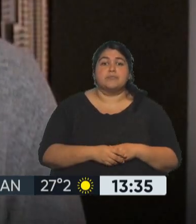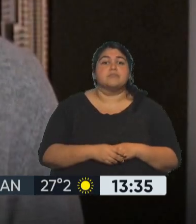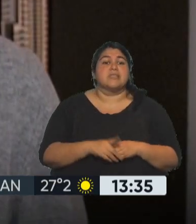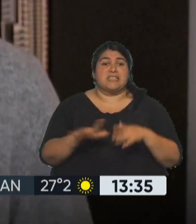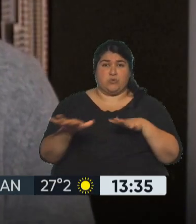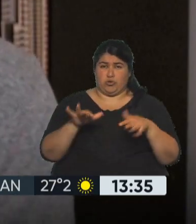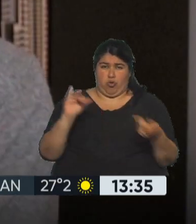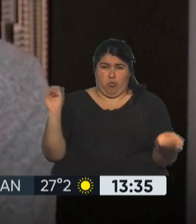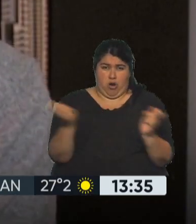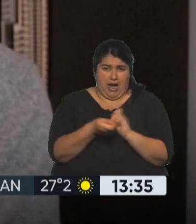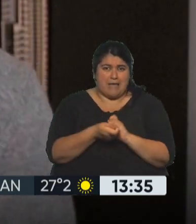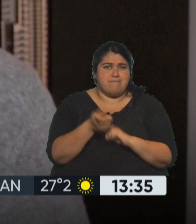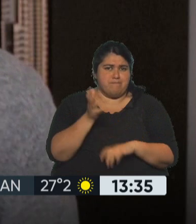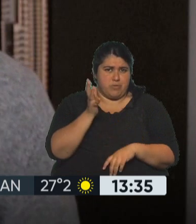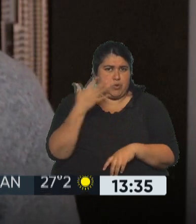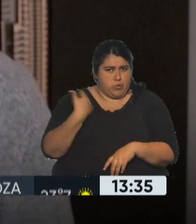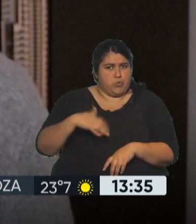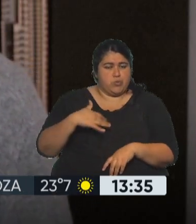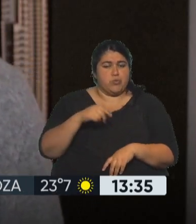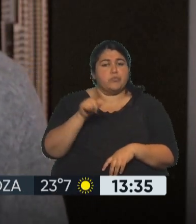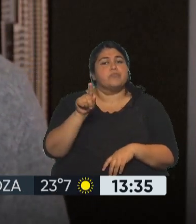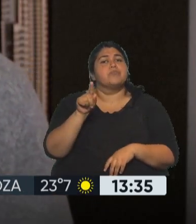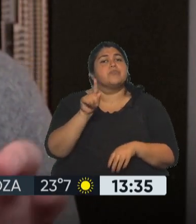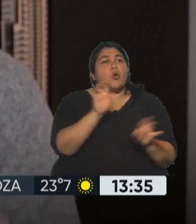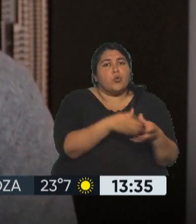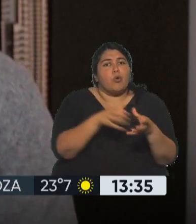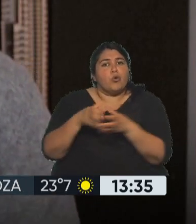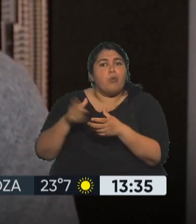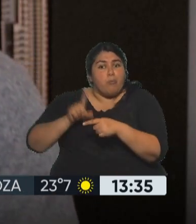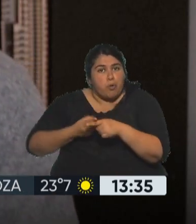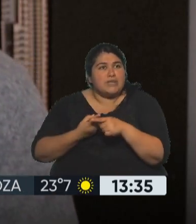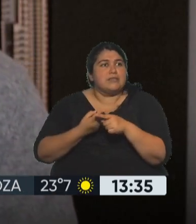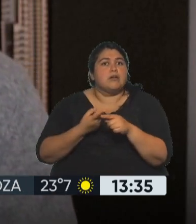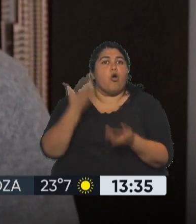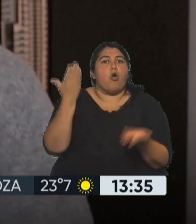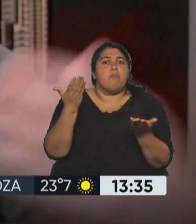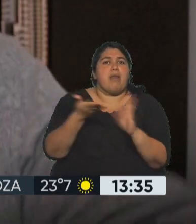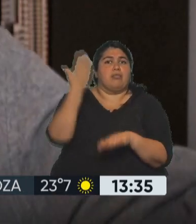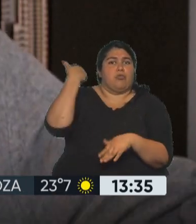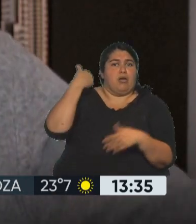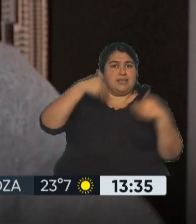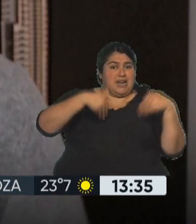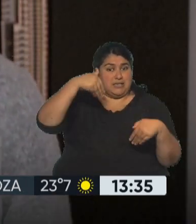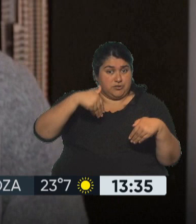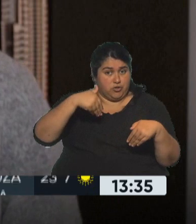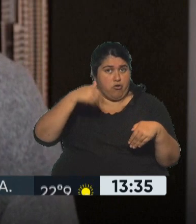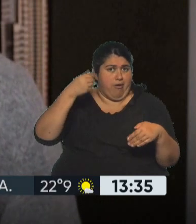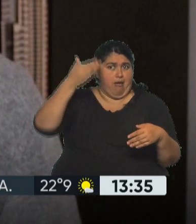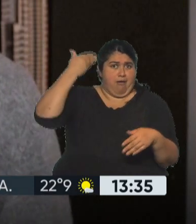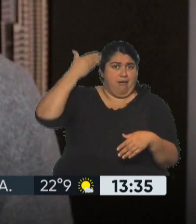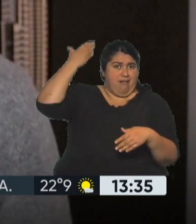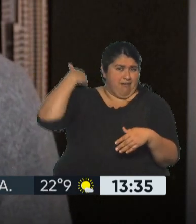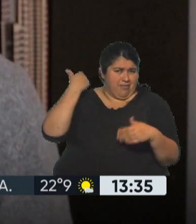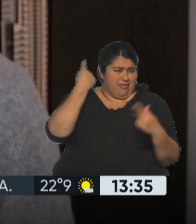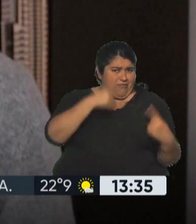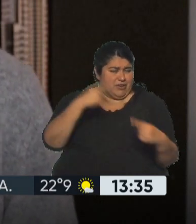muy importante, una traslación de las preferencias políticas frente a las anteriores elecciones y frente a las anteriores elecciones